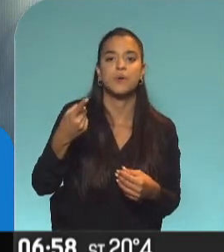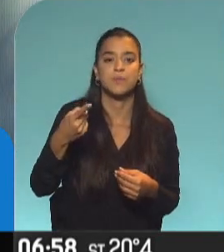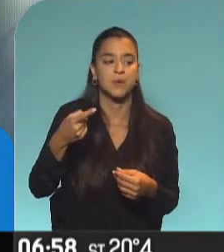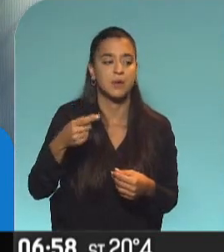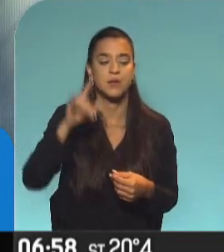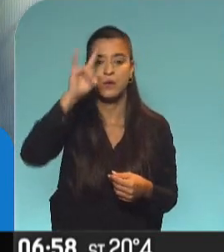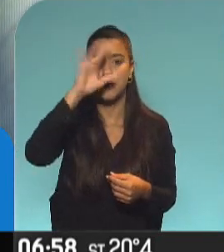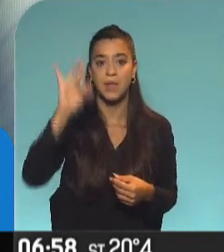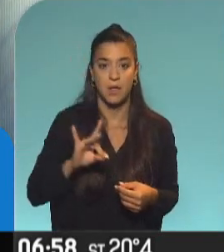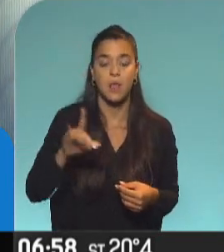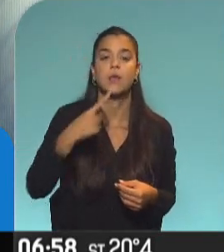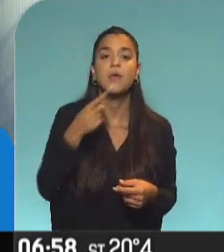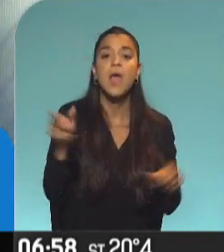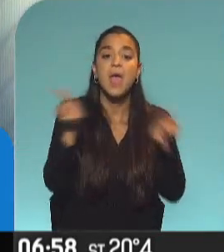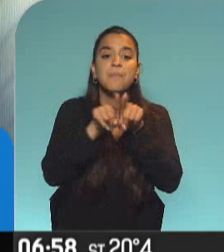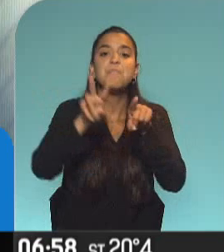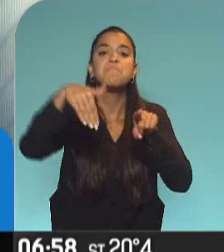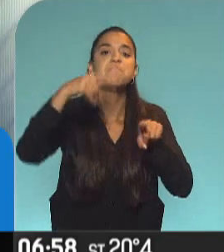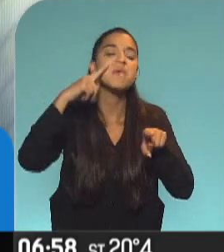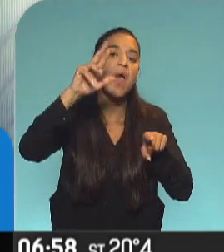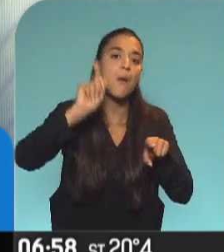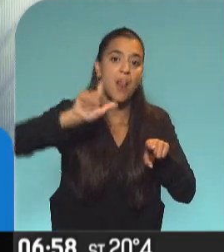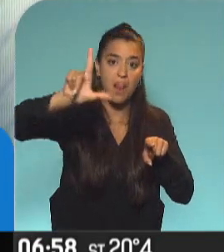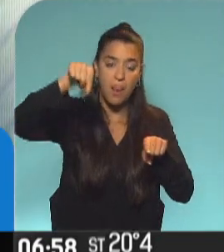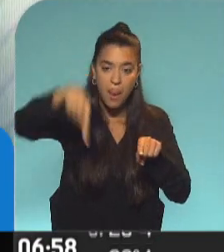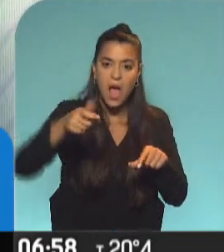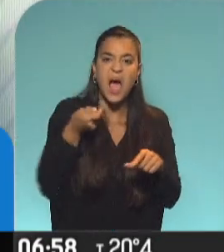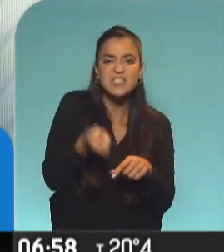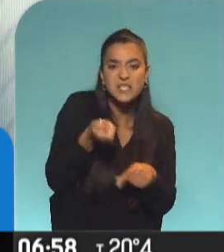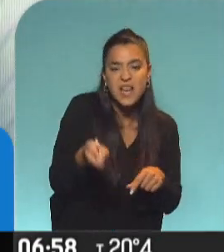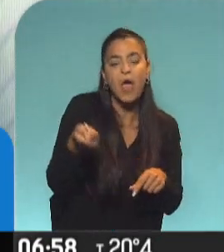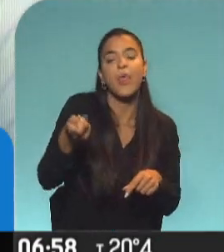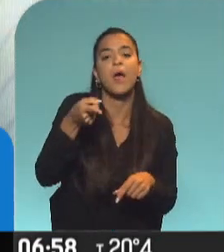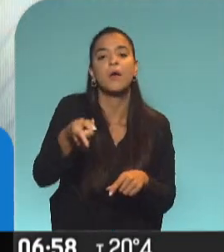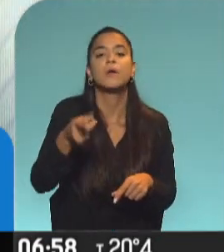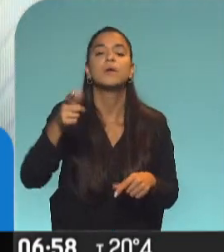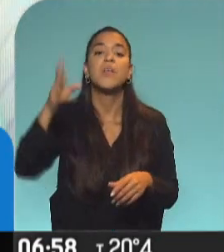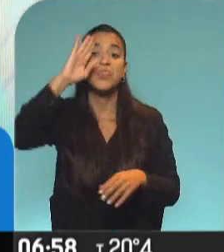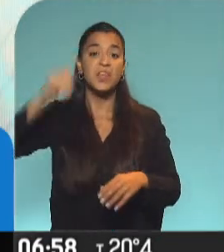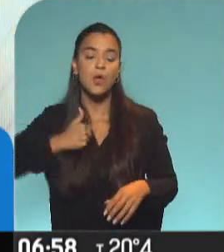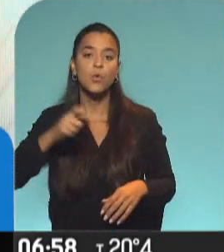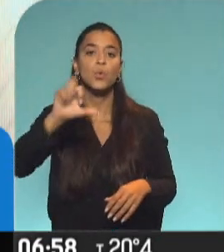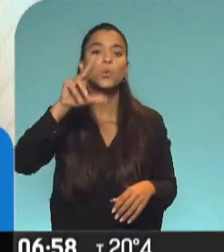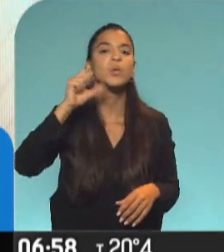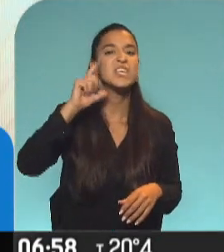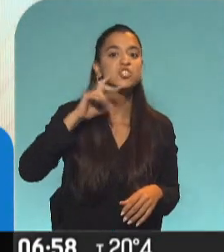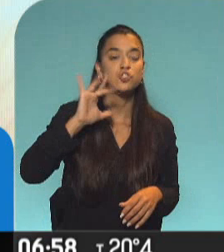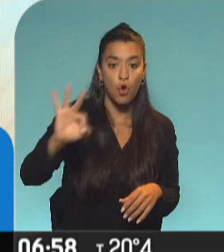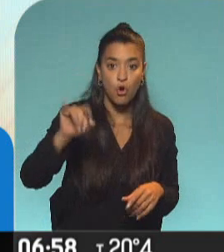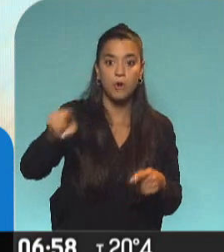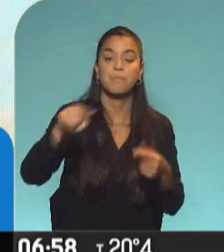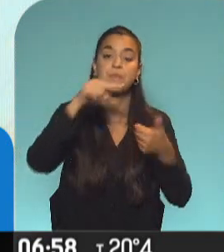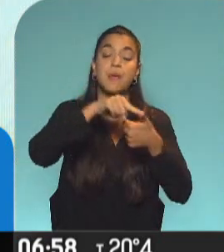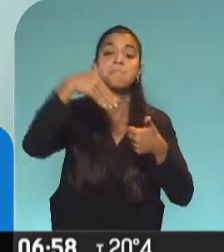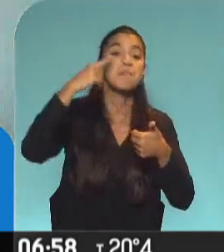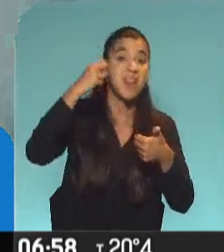aparecían muertas las hermanas Mirabal, asesinadas por la dictadura de Trujillo. Minerva, Patria y María Teresa